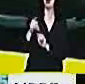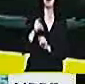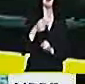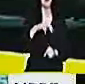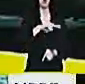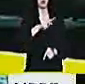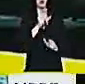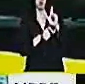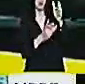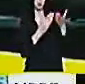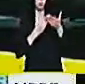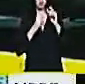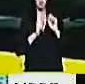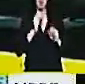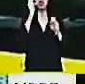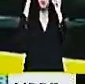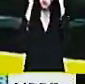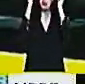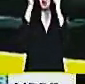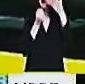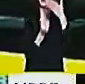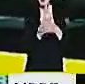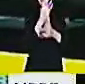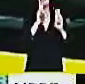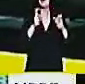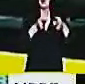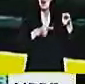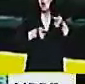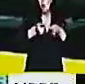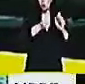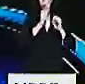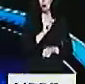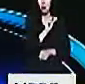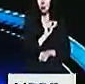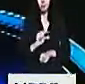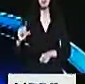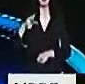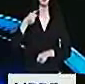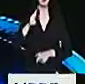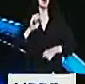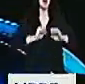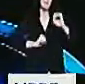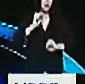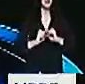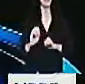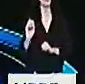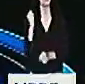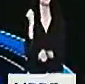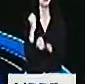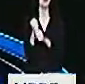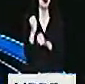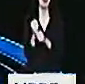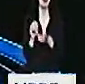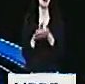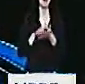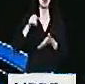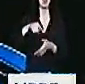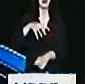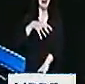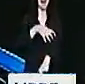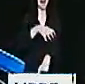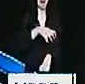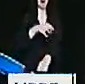ser parte a lo mejor de nuevas ideas de negocio, de ir hacia el emprendimiento o de trabajar en el caso de la región